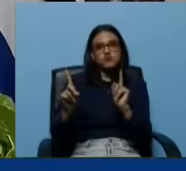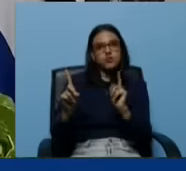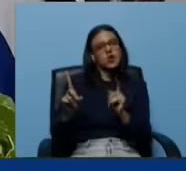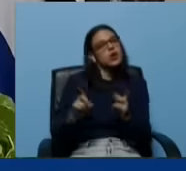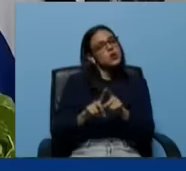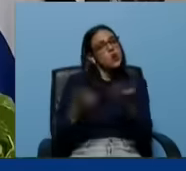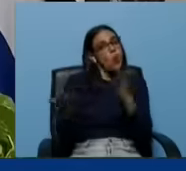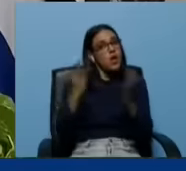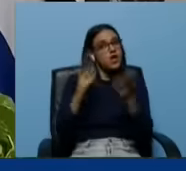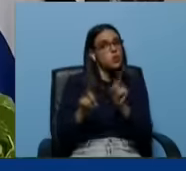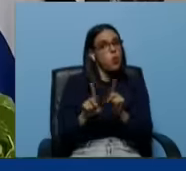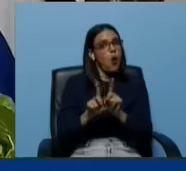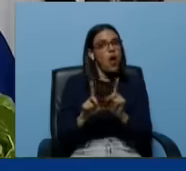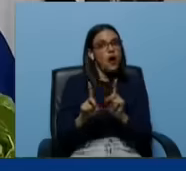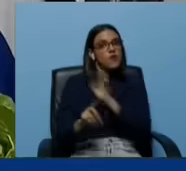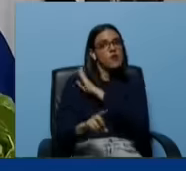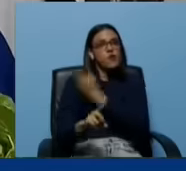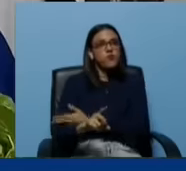Brasil